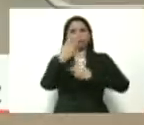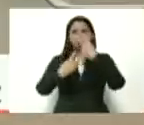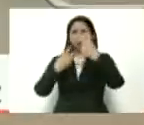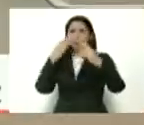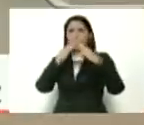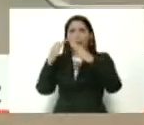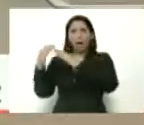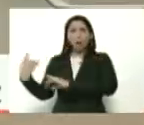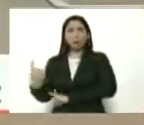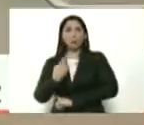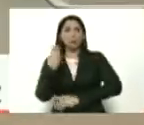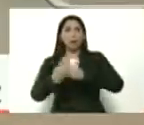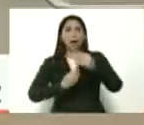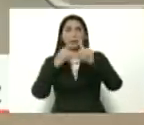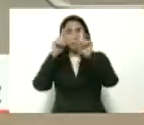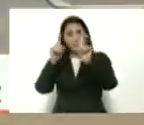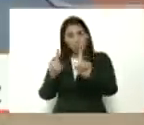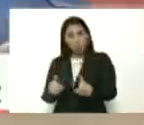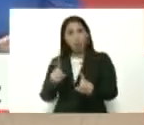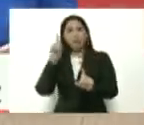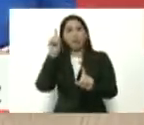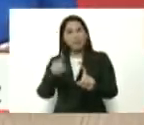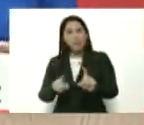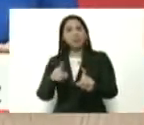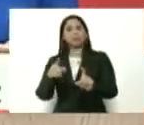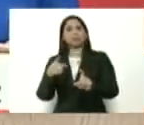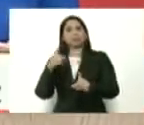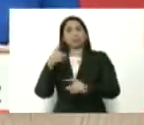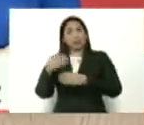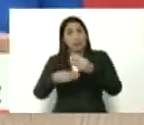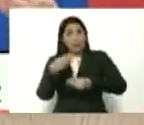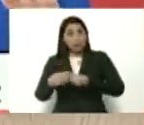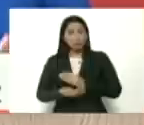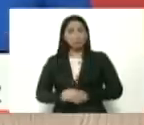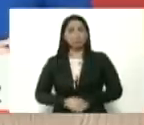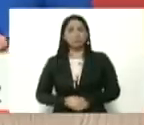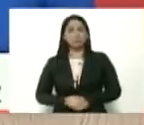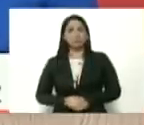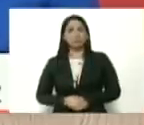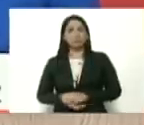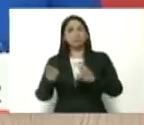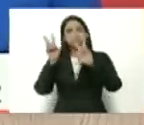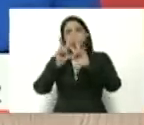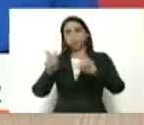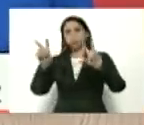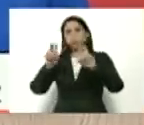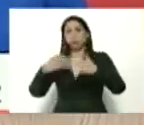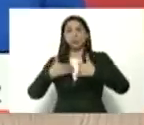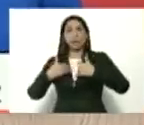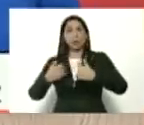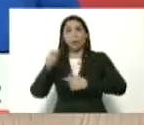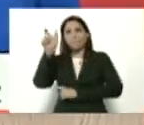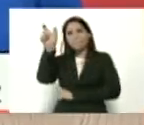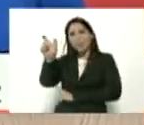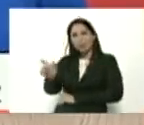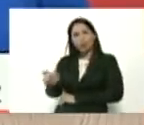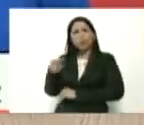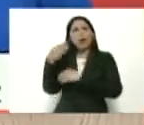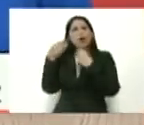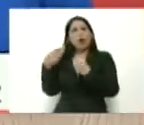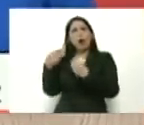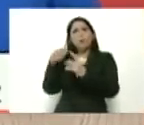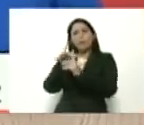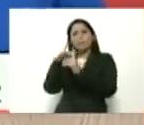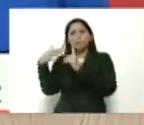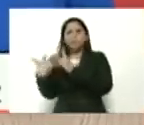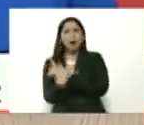no solamente se hace la prueba, sino que también se hace un diagnóstico de salud de la persona y de su entorno y